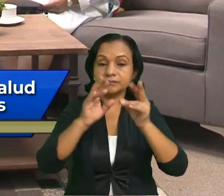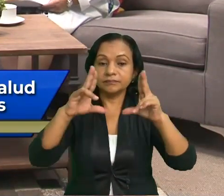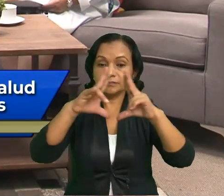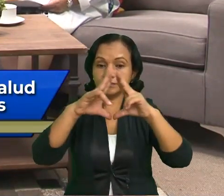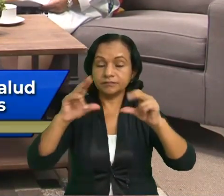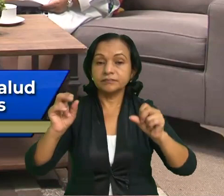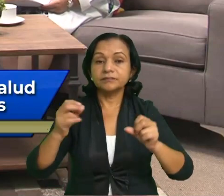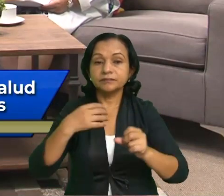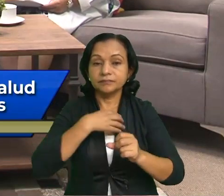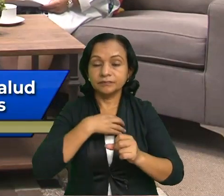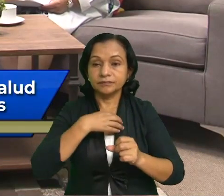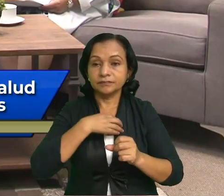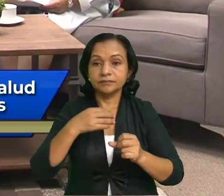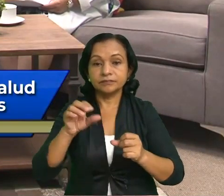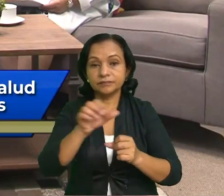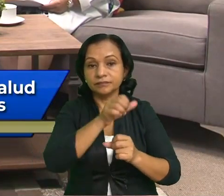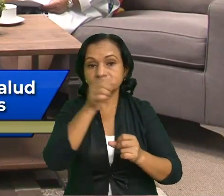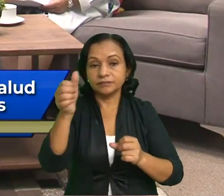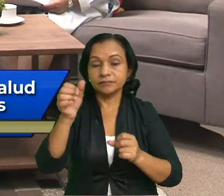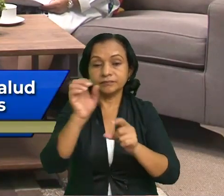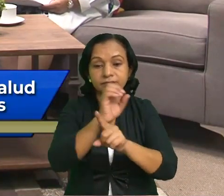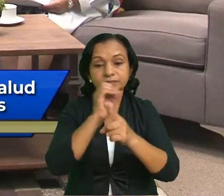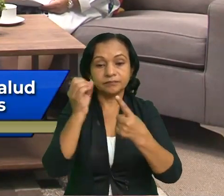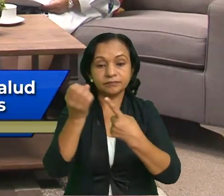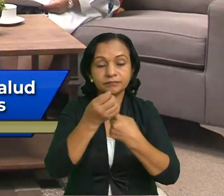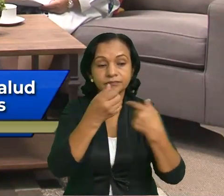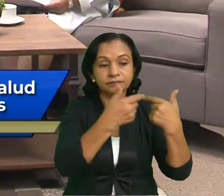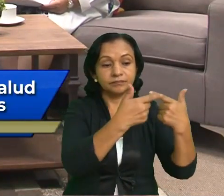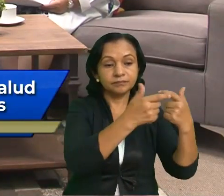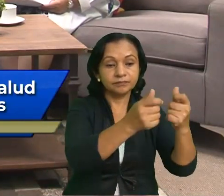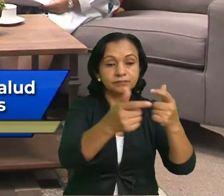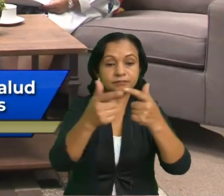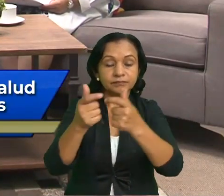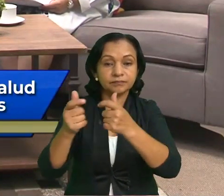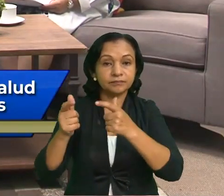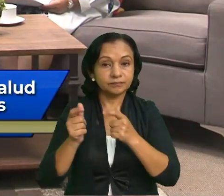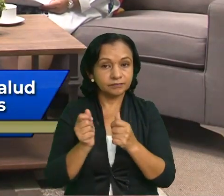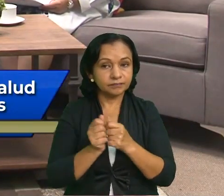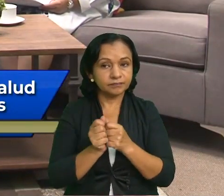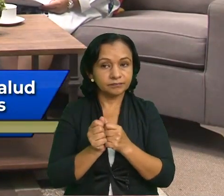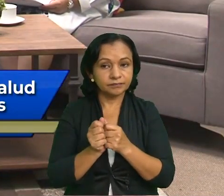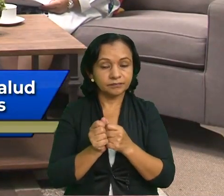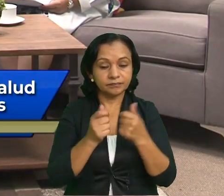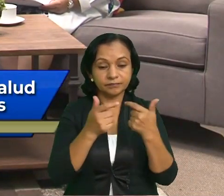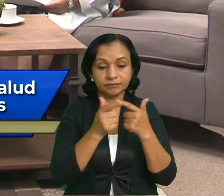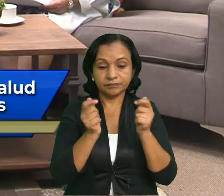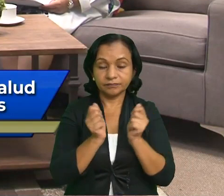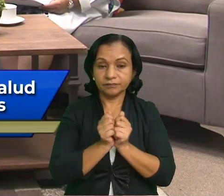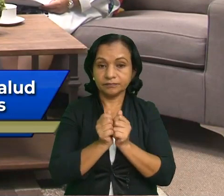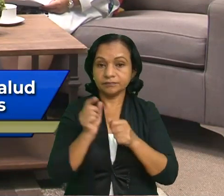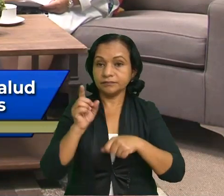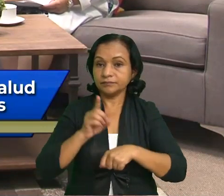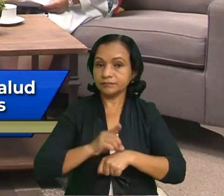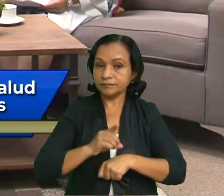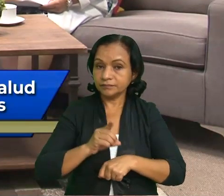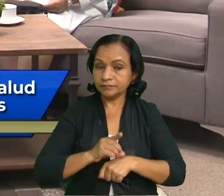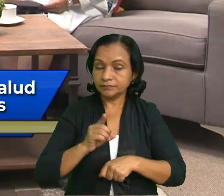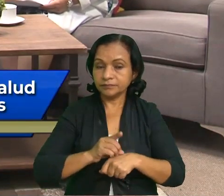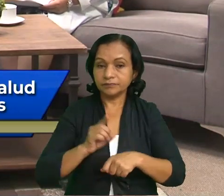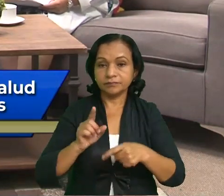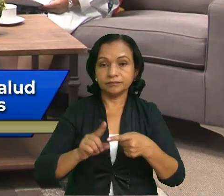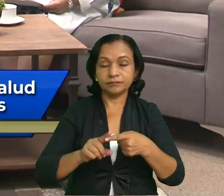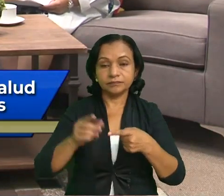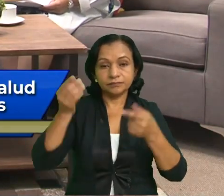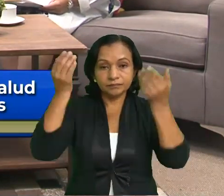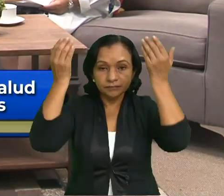parte que dentro del mismo modelo la organización por sectores derechos que tengas un equipo de un médico un auxiliar una